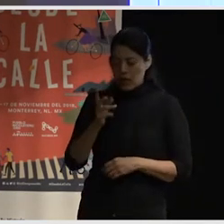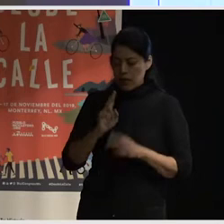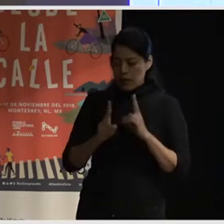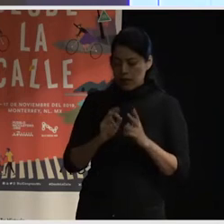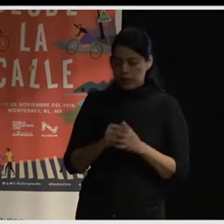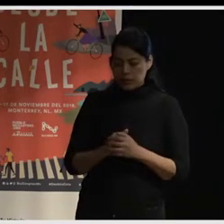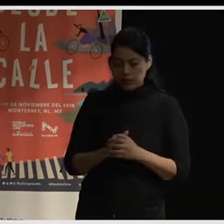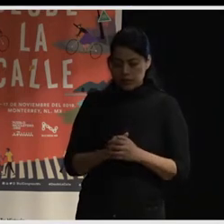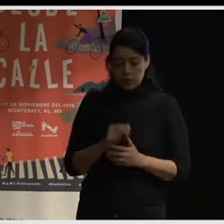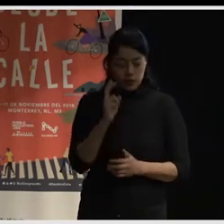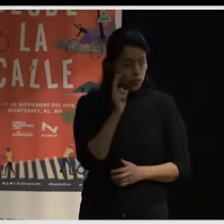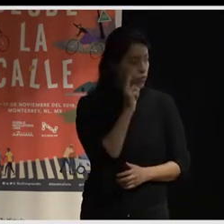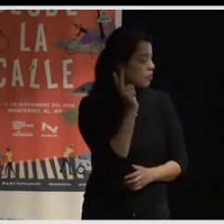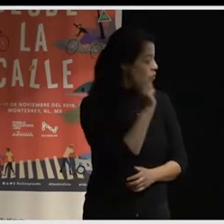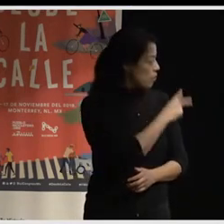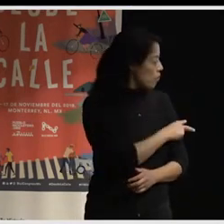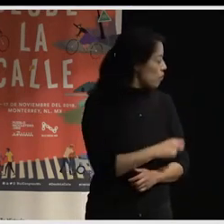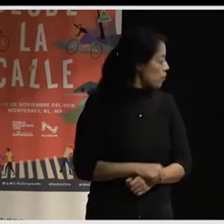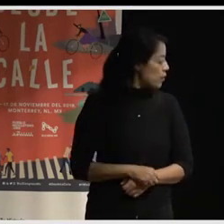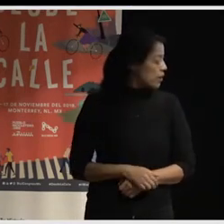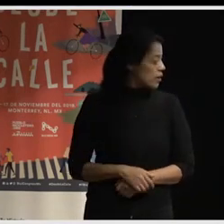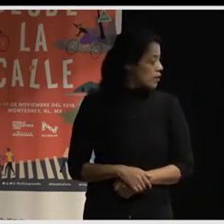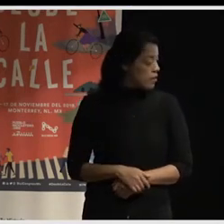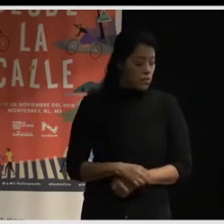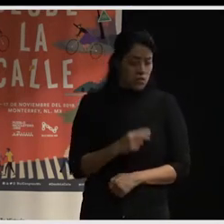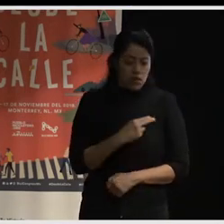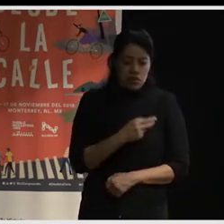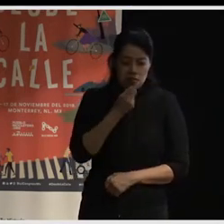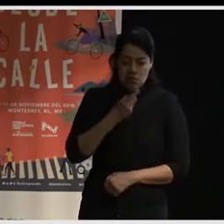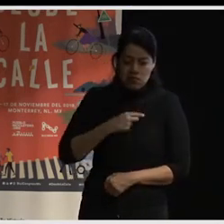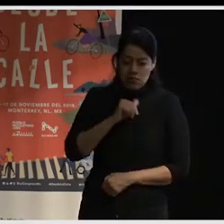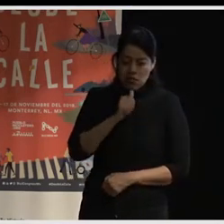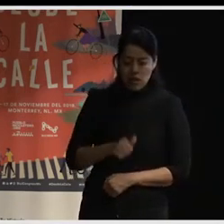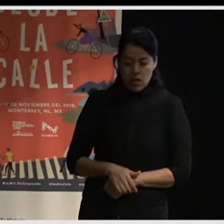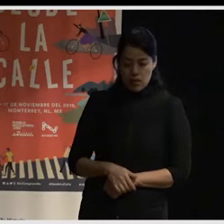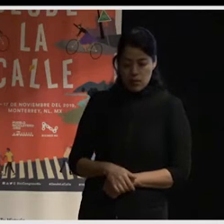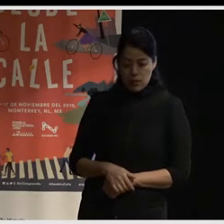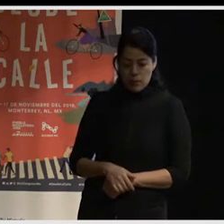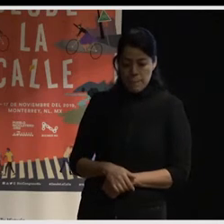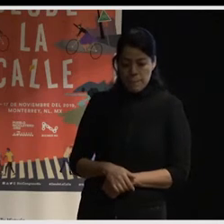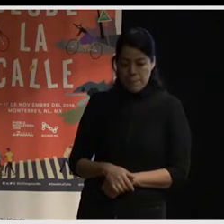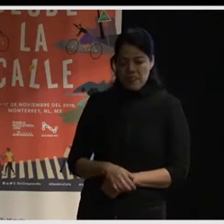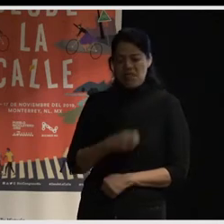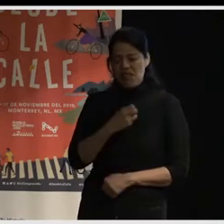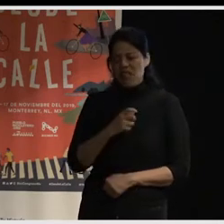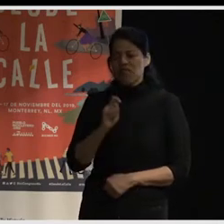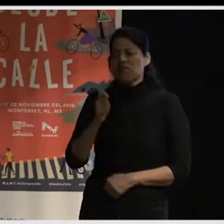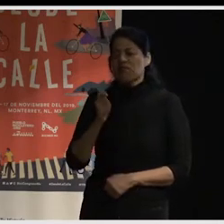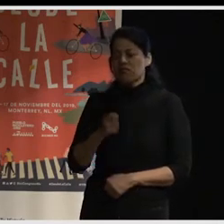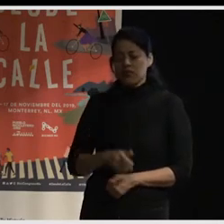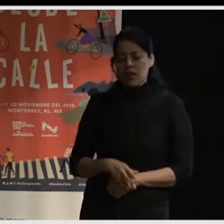yo sé que así lo ven y generalmente esto no nos dice nada no no si esto con que se come no